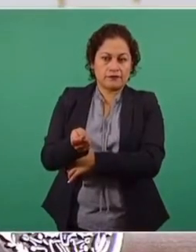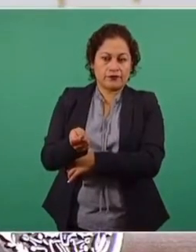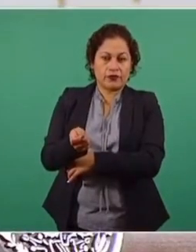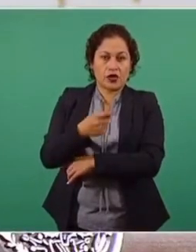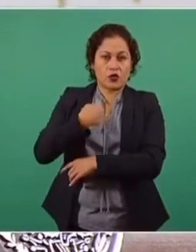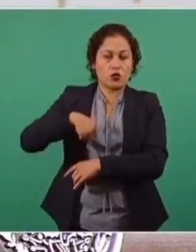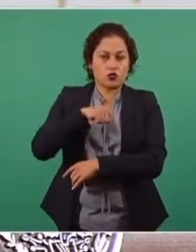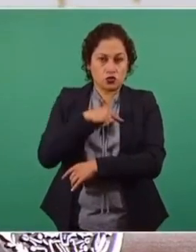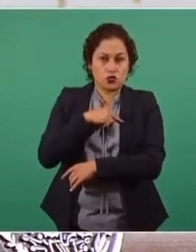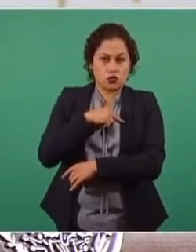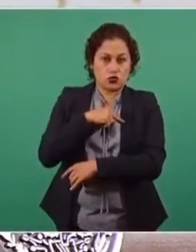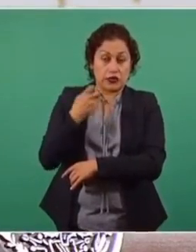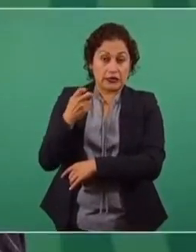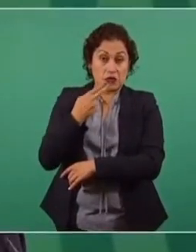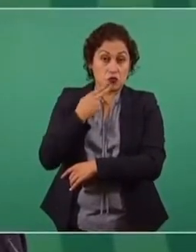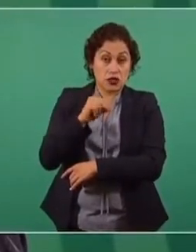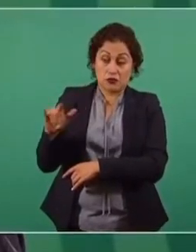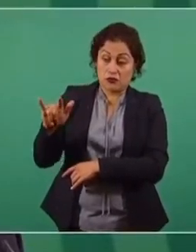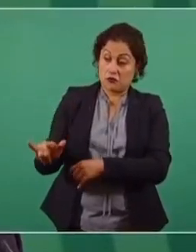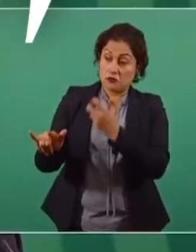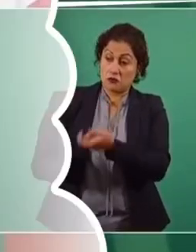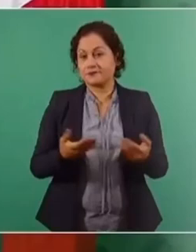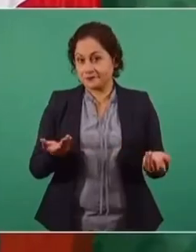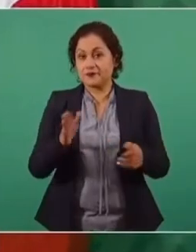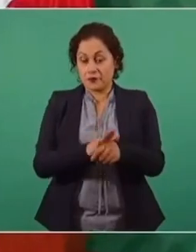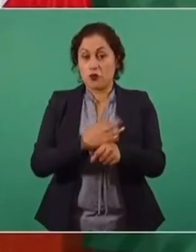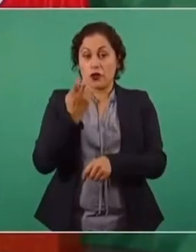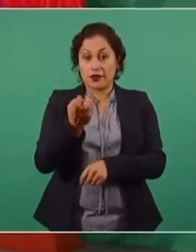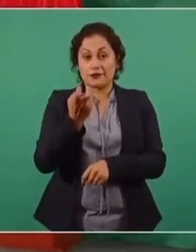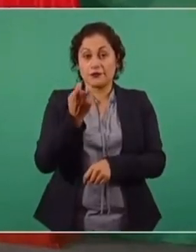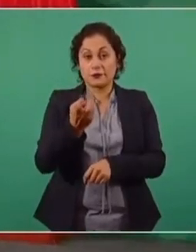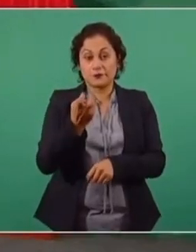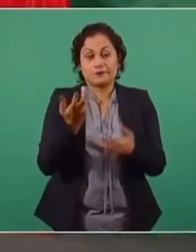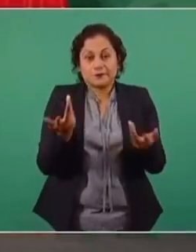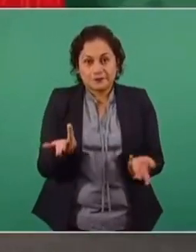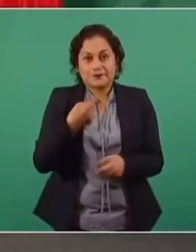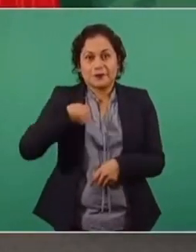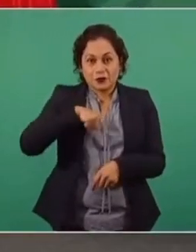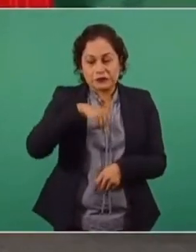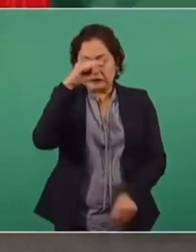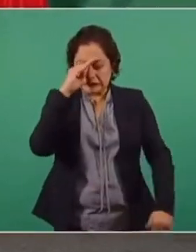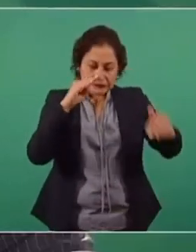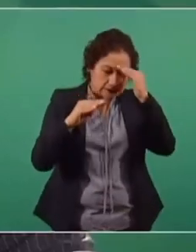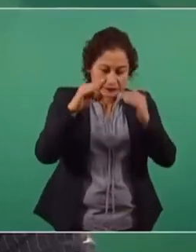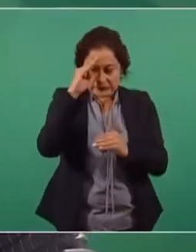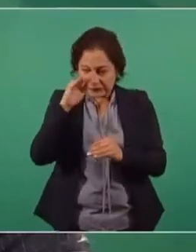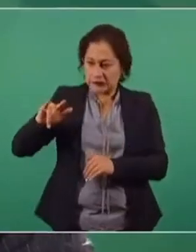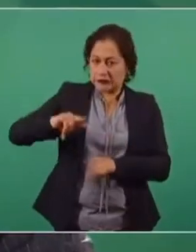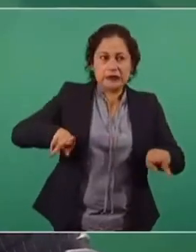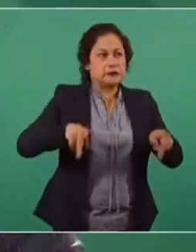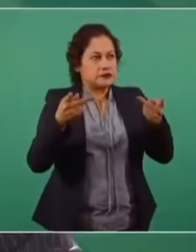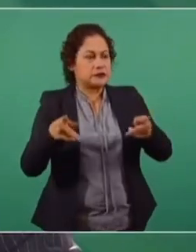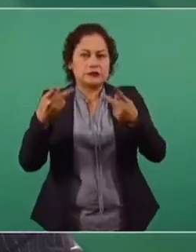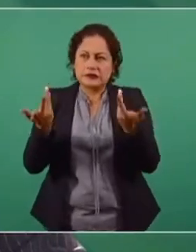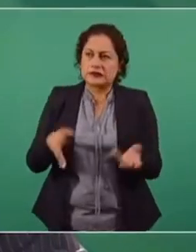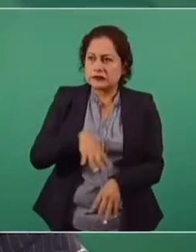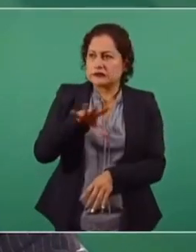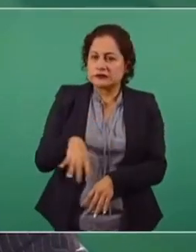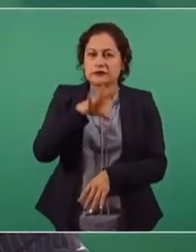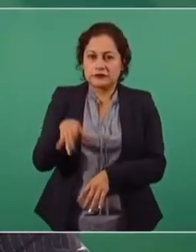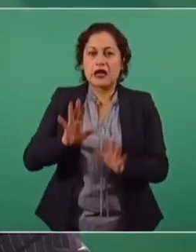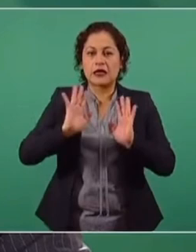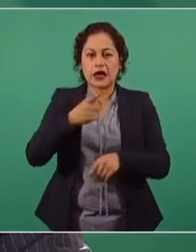usarlo es muchísimo. Entonces, seguimos buscando la manera, ¿no?, de venderlo. Estamos ya hablando con líneas